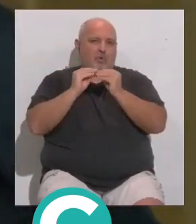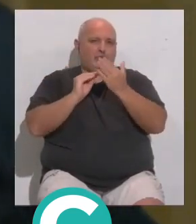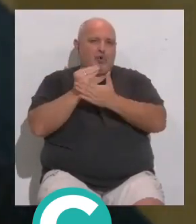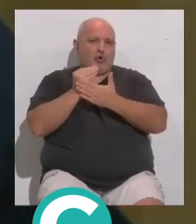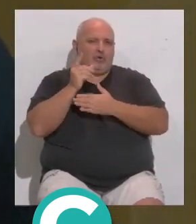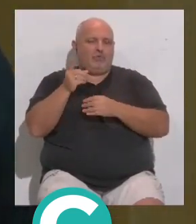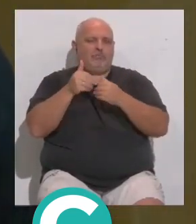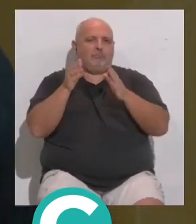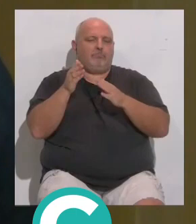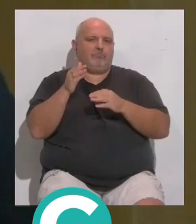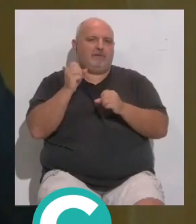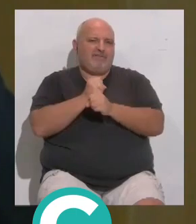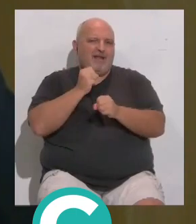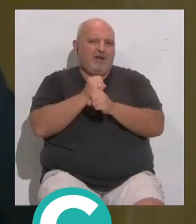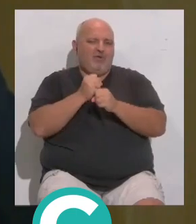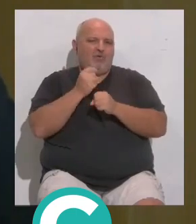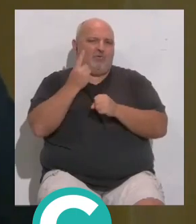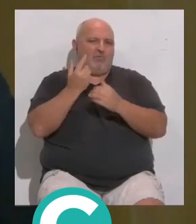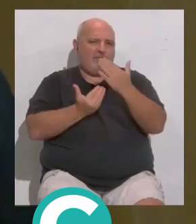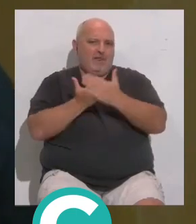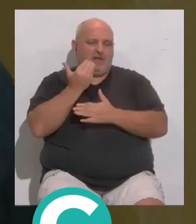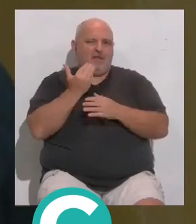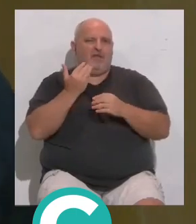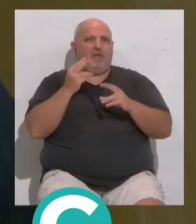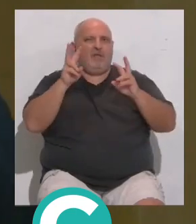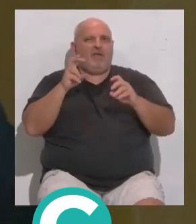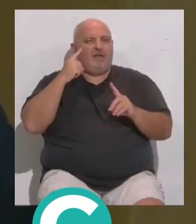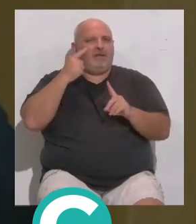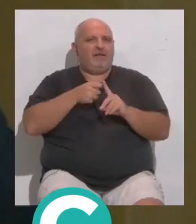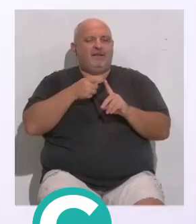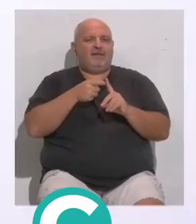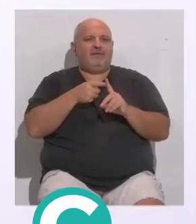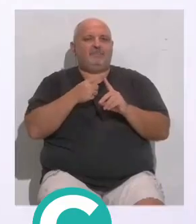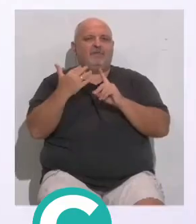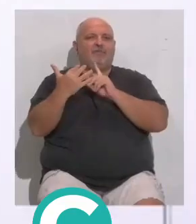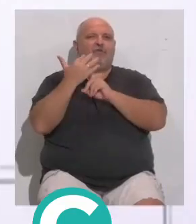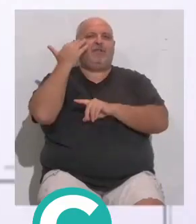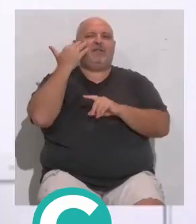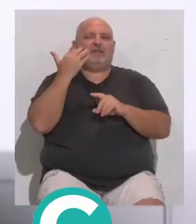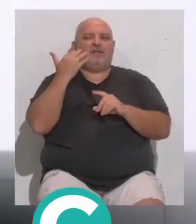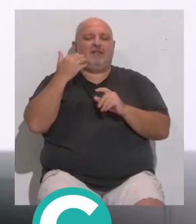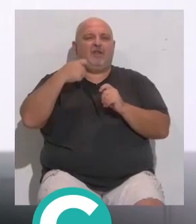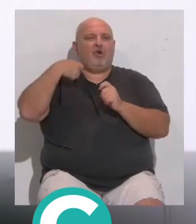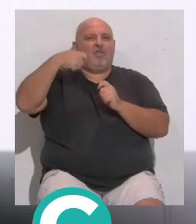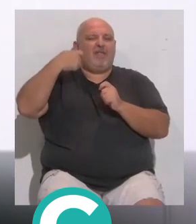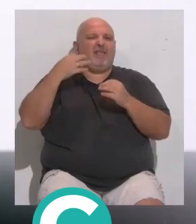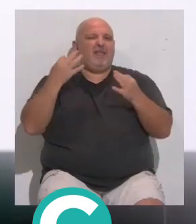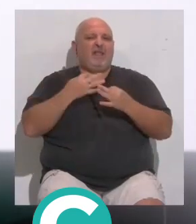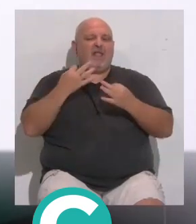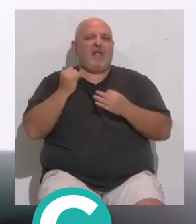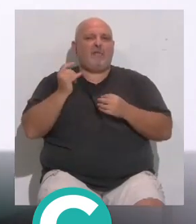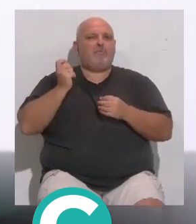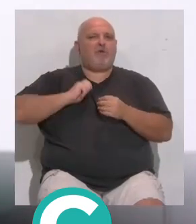ha abierto las sesiones de trabajo a primera hora. Porque al final una de las cosas que te influye mucho para venirte a rodar un sitio es que tenga